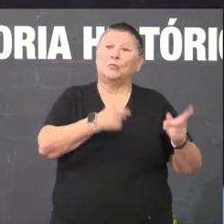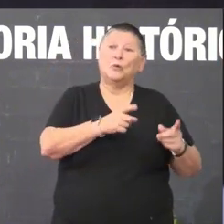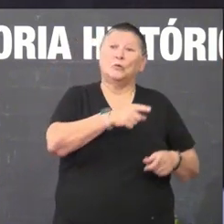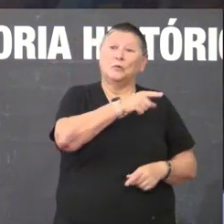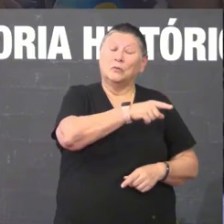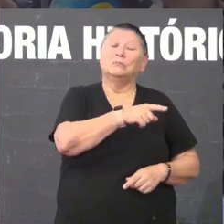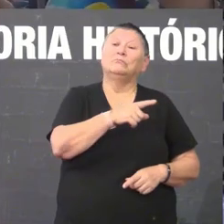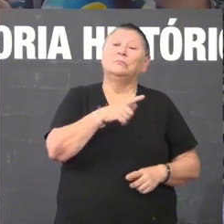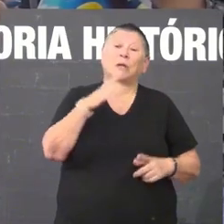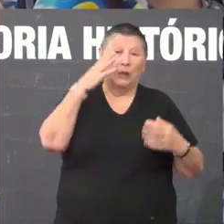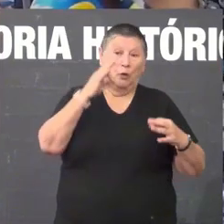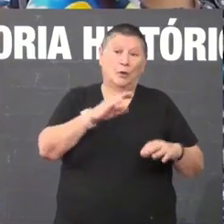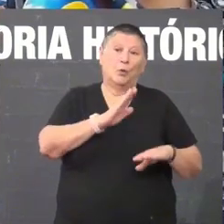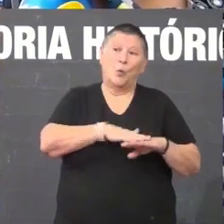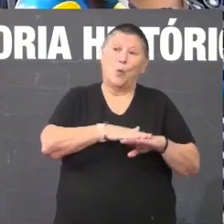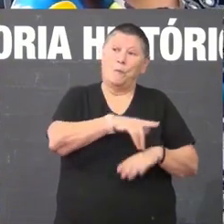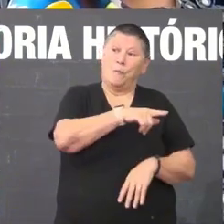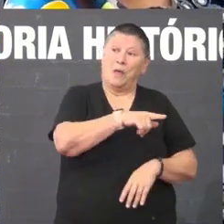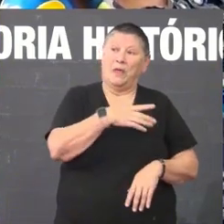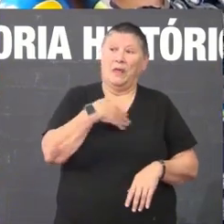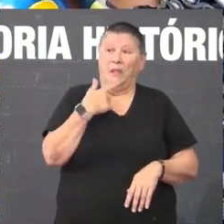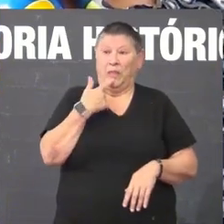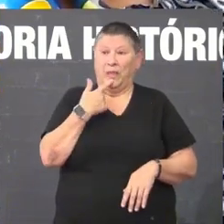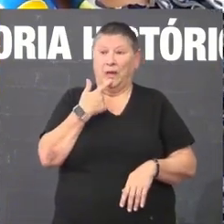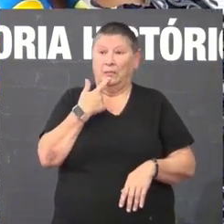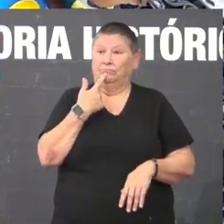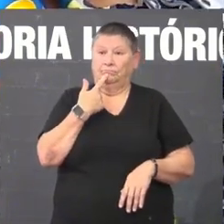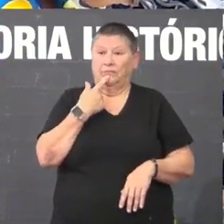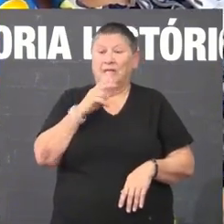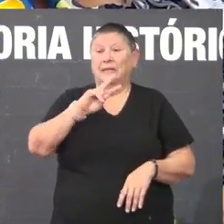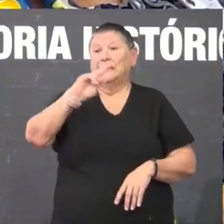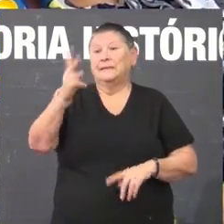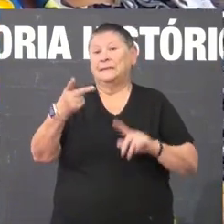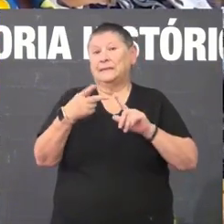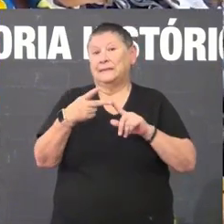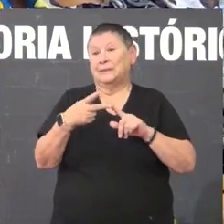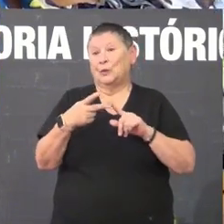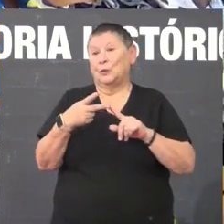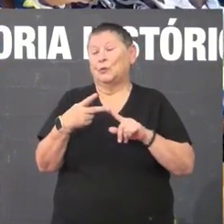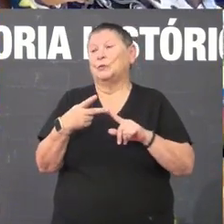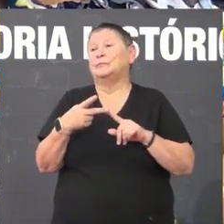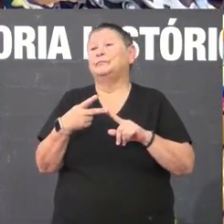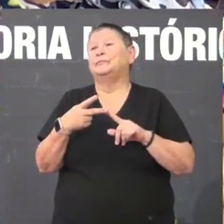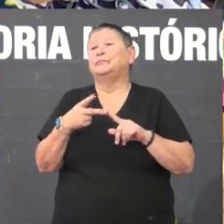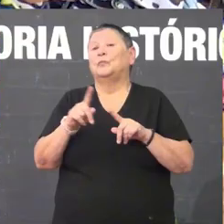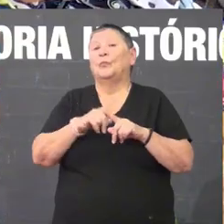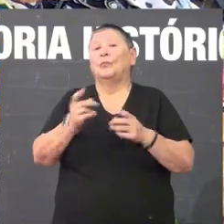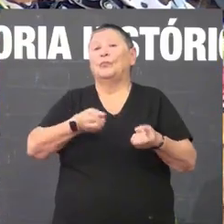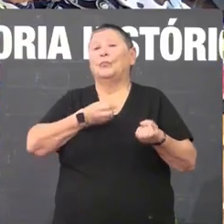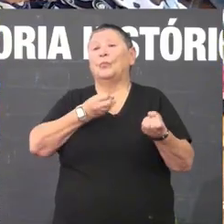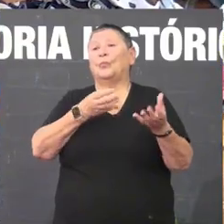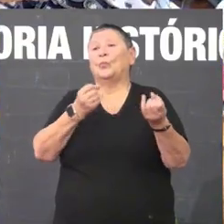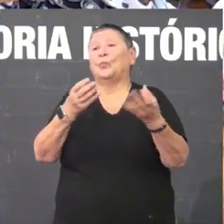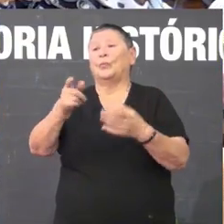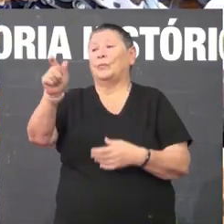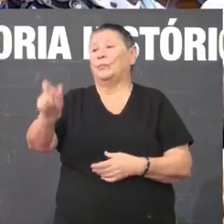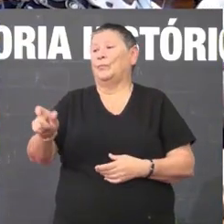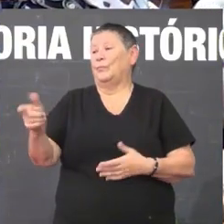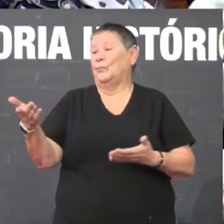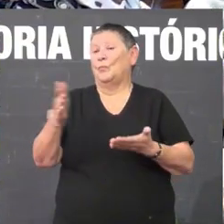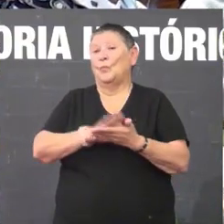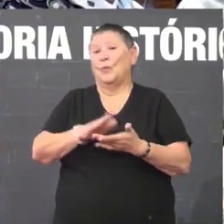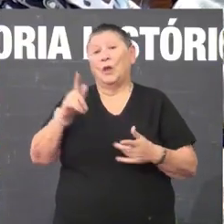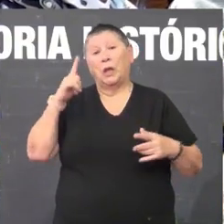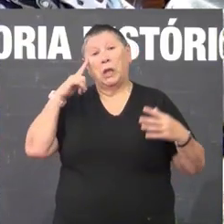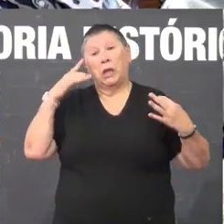sino que eran culpables Y en segundo lugar y sobre todo el relato de las víctimas inocentes no es